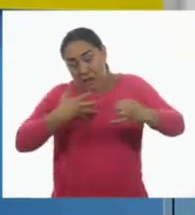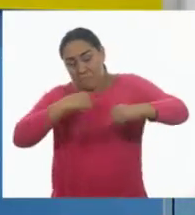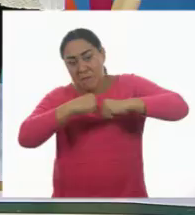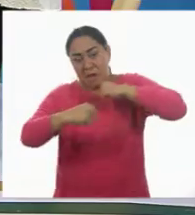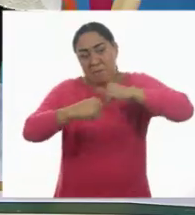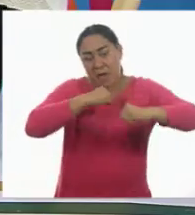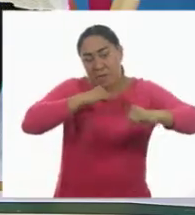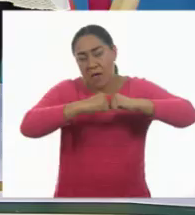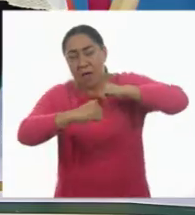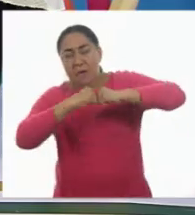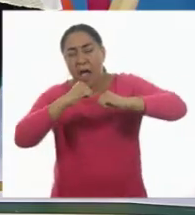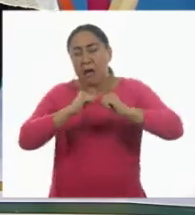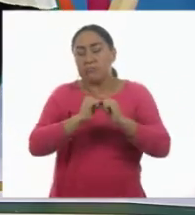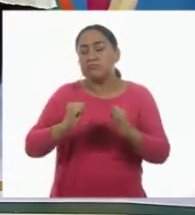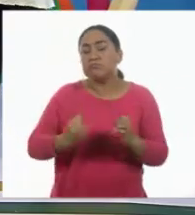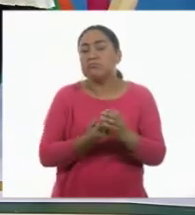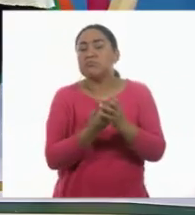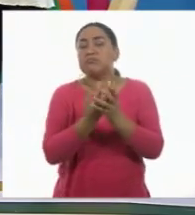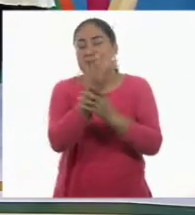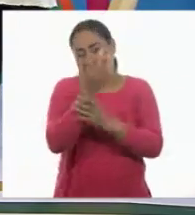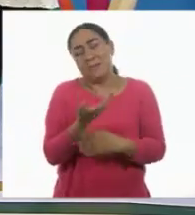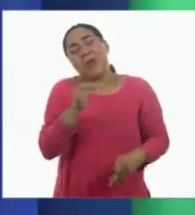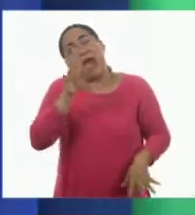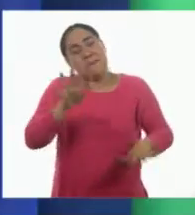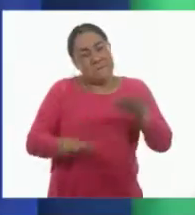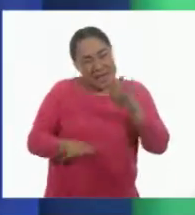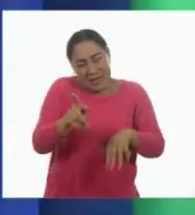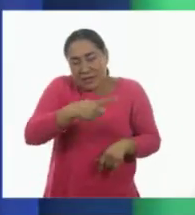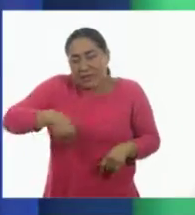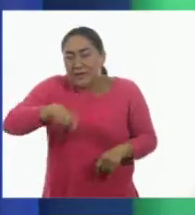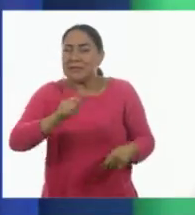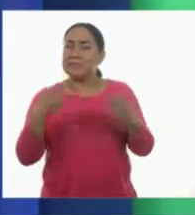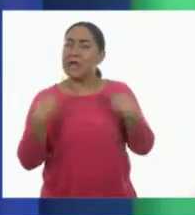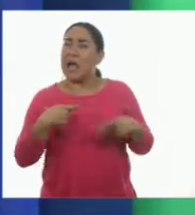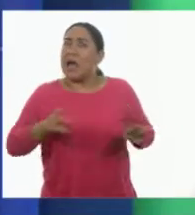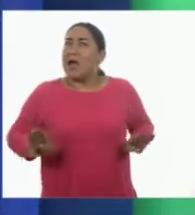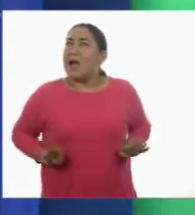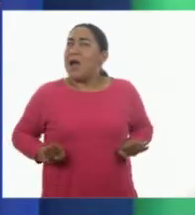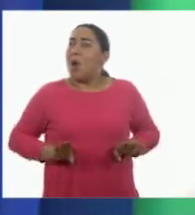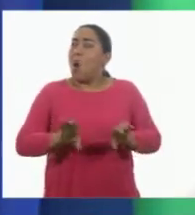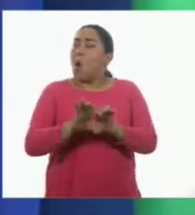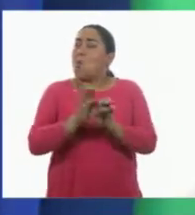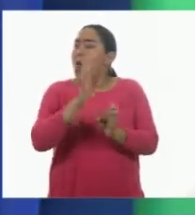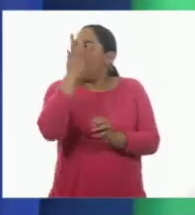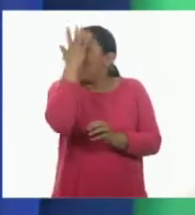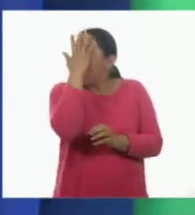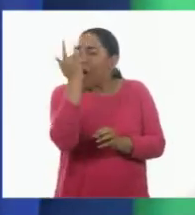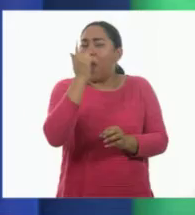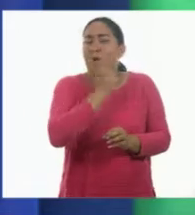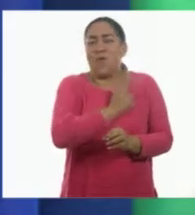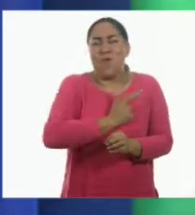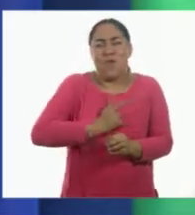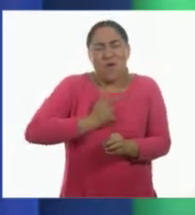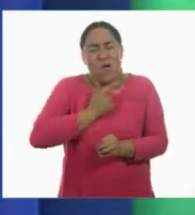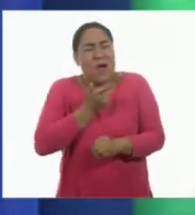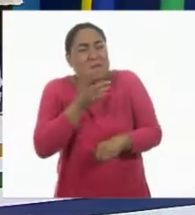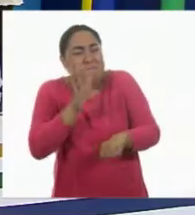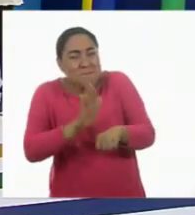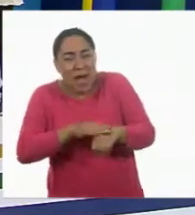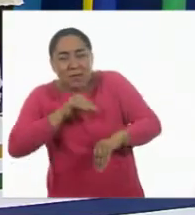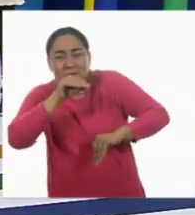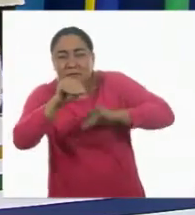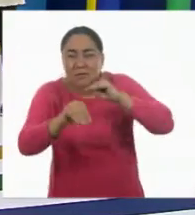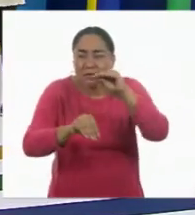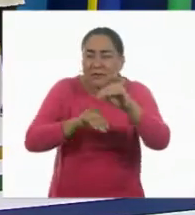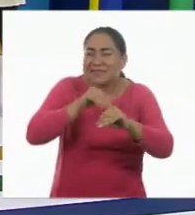Pero a veces los seres humanos somos mágicos, somos seres de magia, ¿sí? Y entonces necesitamos historias más artísticas. Por